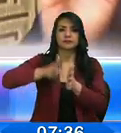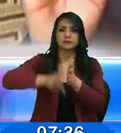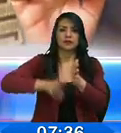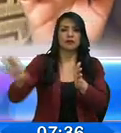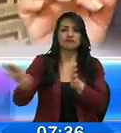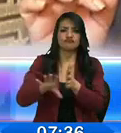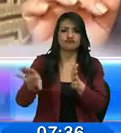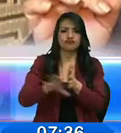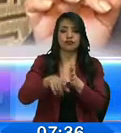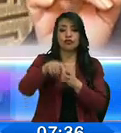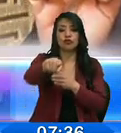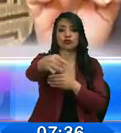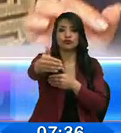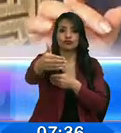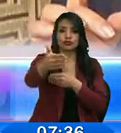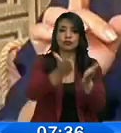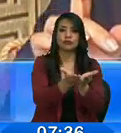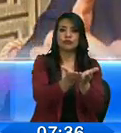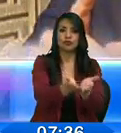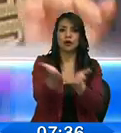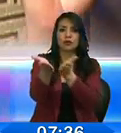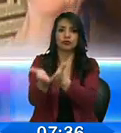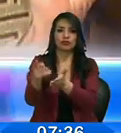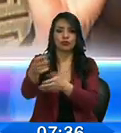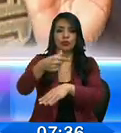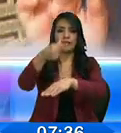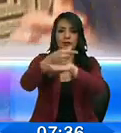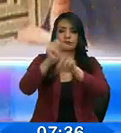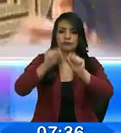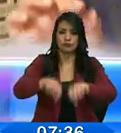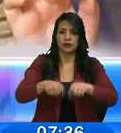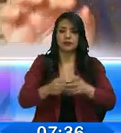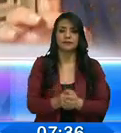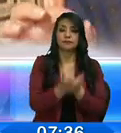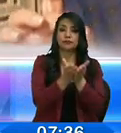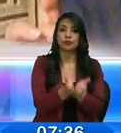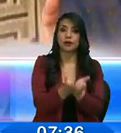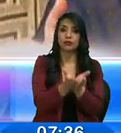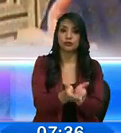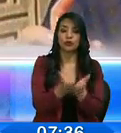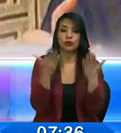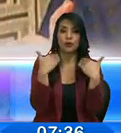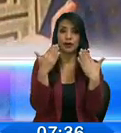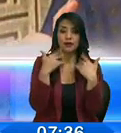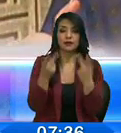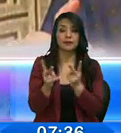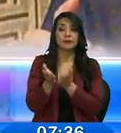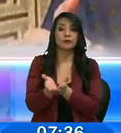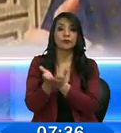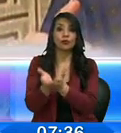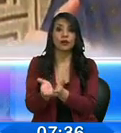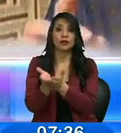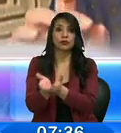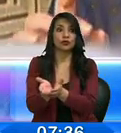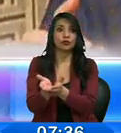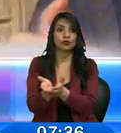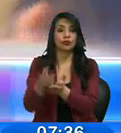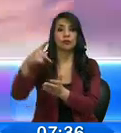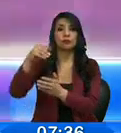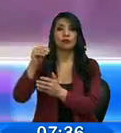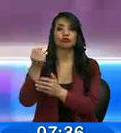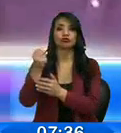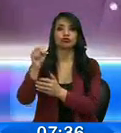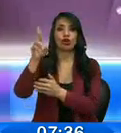una los dos puertos de la provincia del Guayas, el puerto marítimo de Guayaquil y el puerto de aguas profundas de